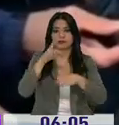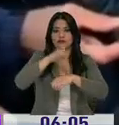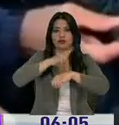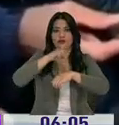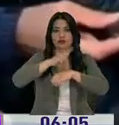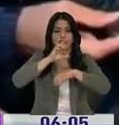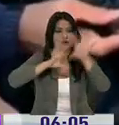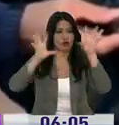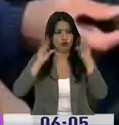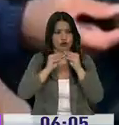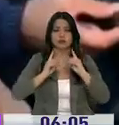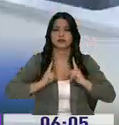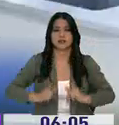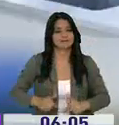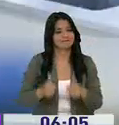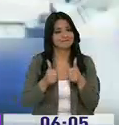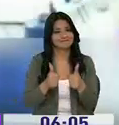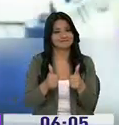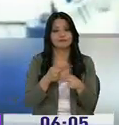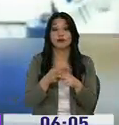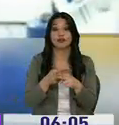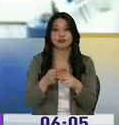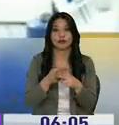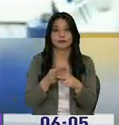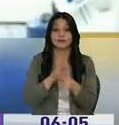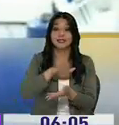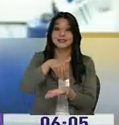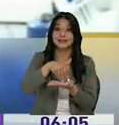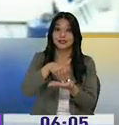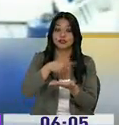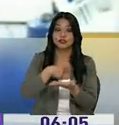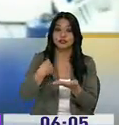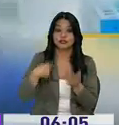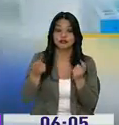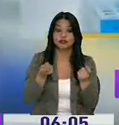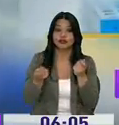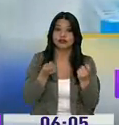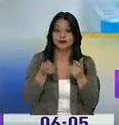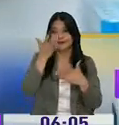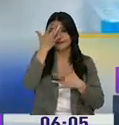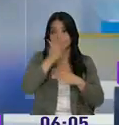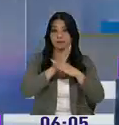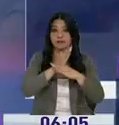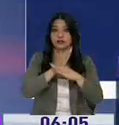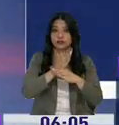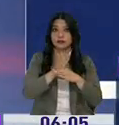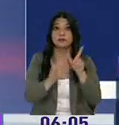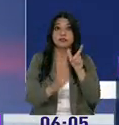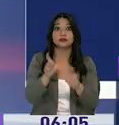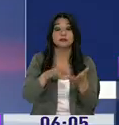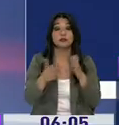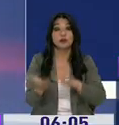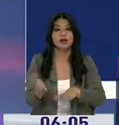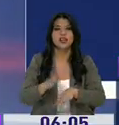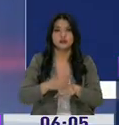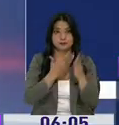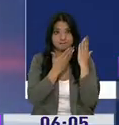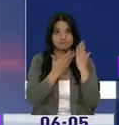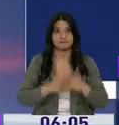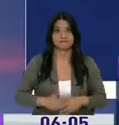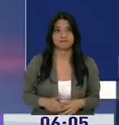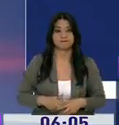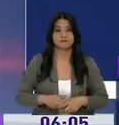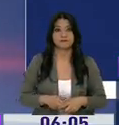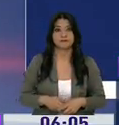nos recuperaremos pronto. De acuerdo al Centro Chino para el Control y la Prevención de Enfermedades, la mortalidad del coronavirus es baja. Alcanza